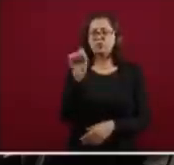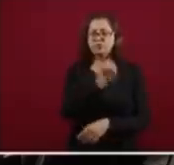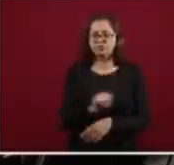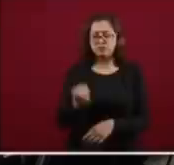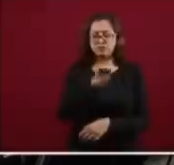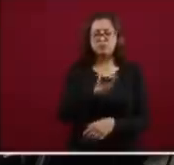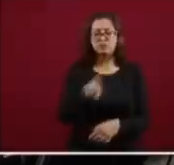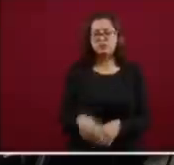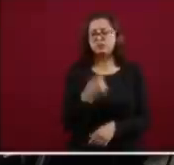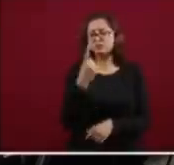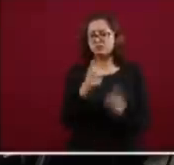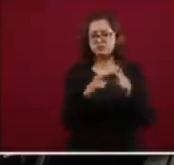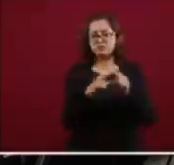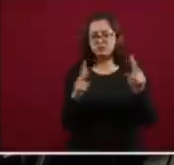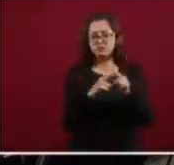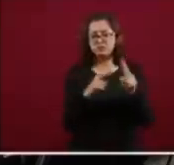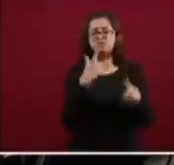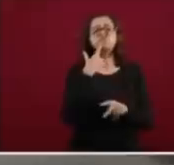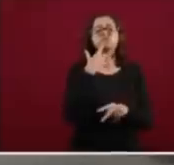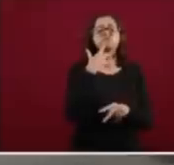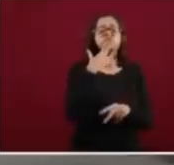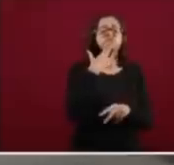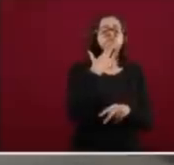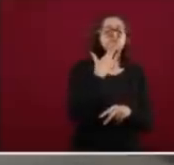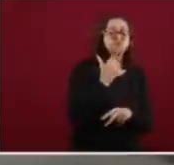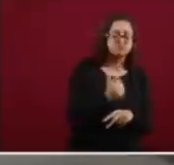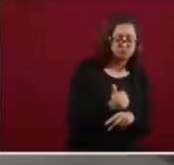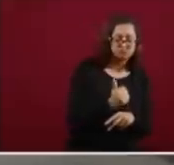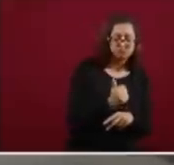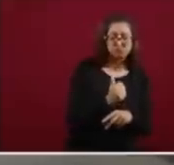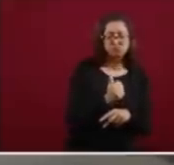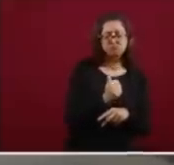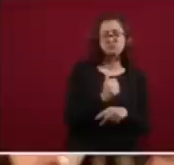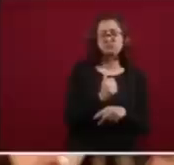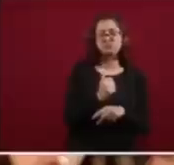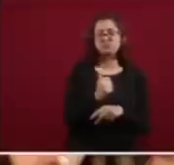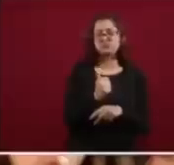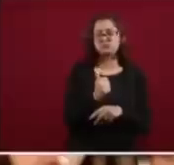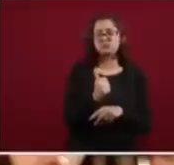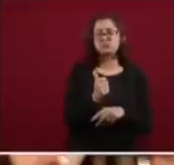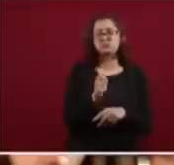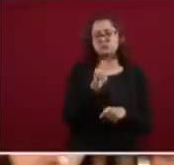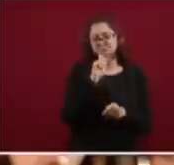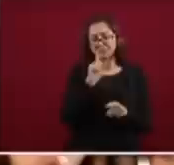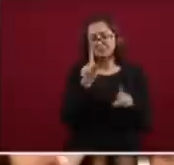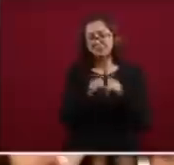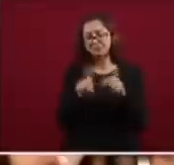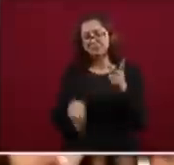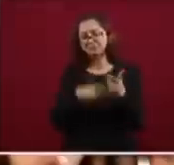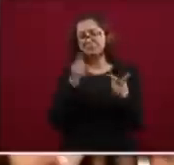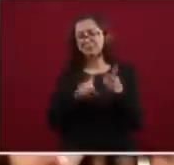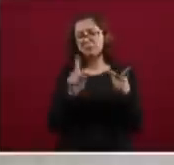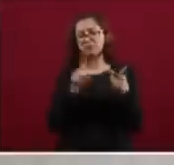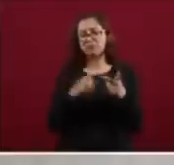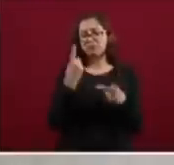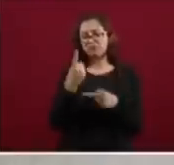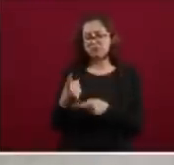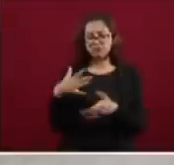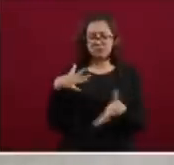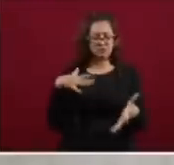descompuso una de las camionetas no la que chocó y también es evidente la camioneta que chocó las llantas están